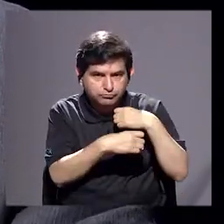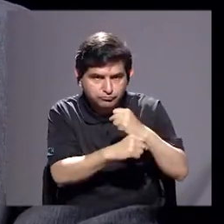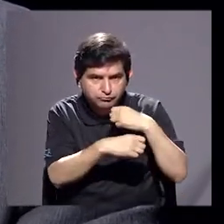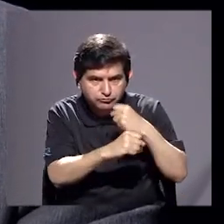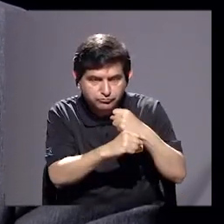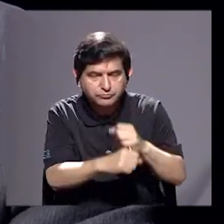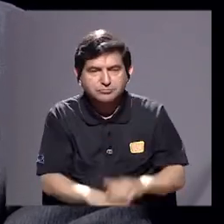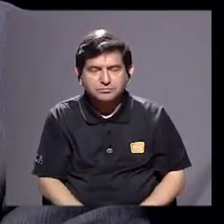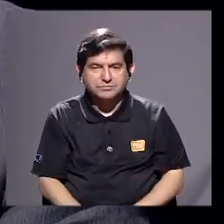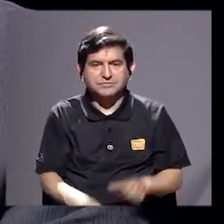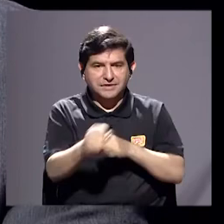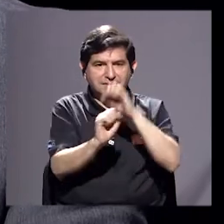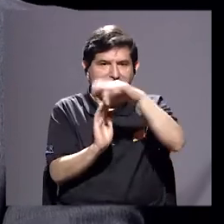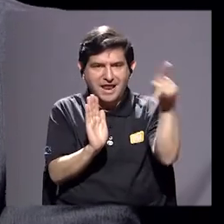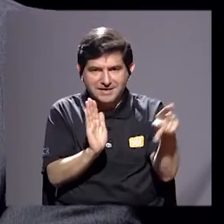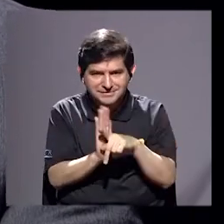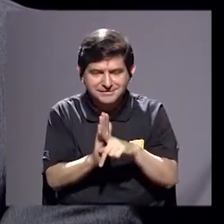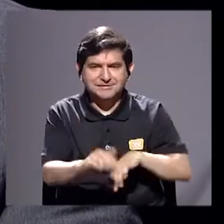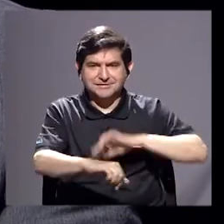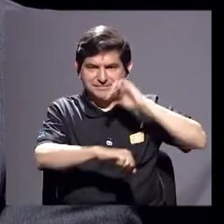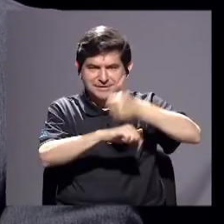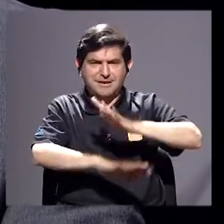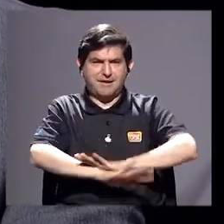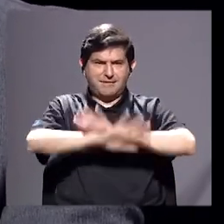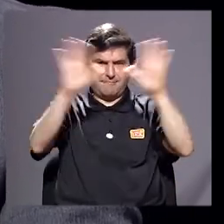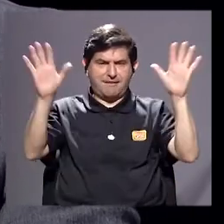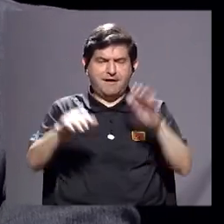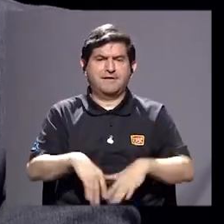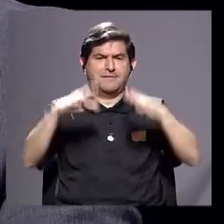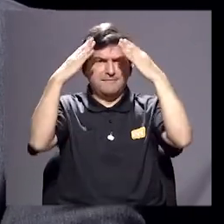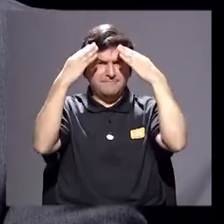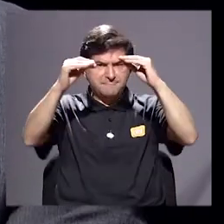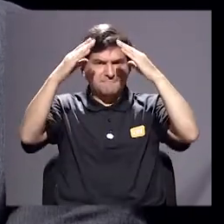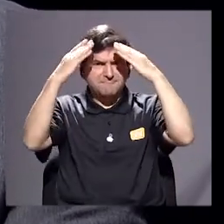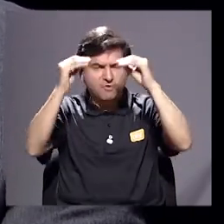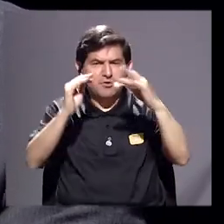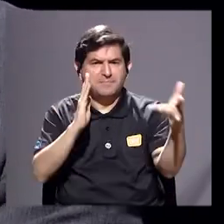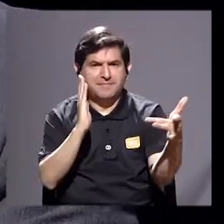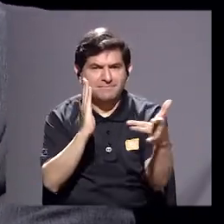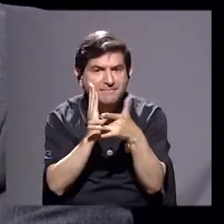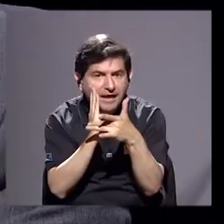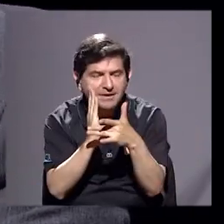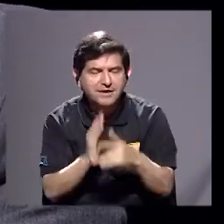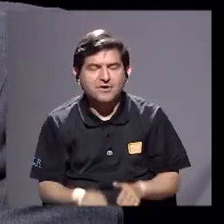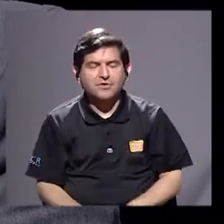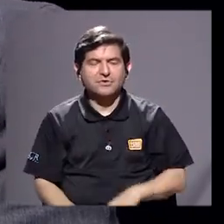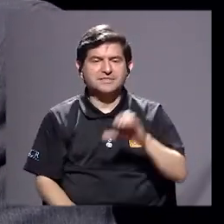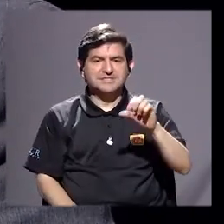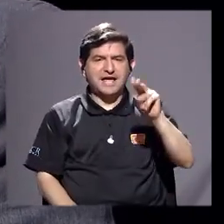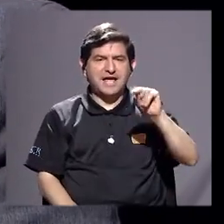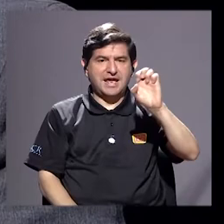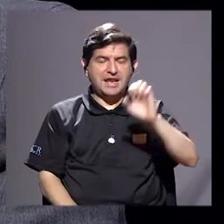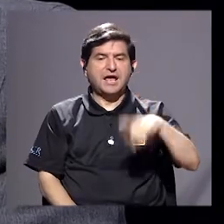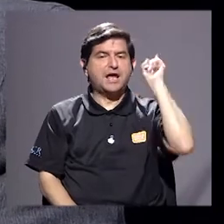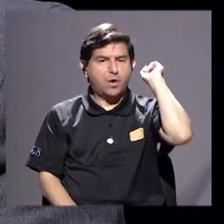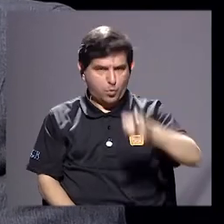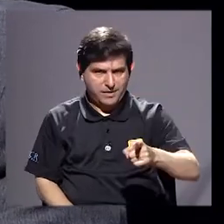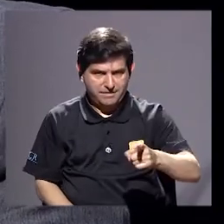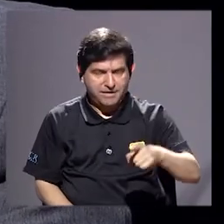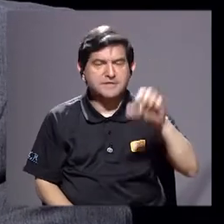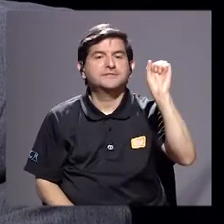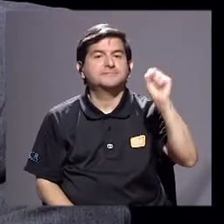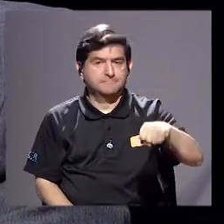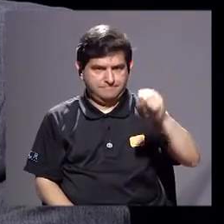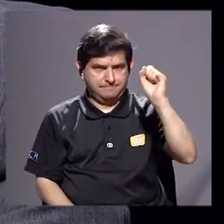la sala constitucional ha establecido claramente que los informes técnicos de la cnc son vinculantes para